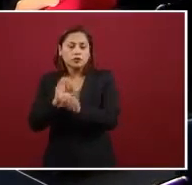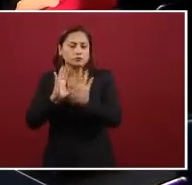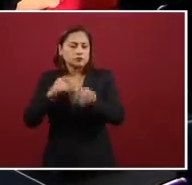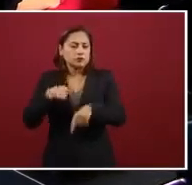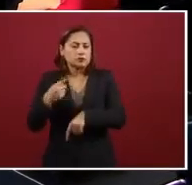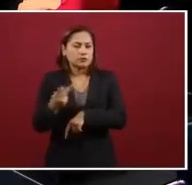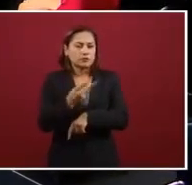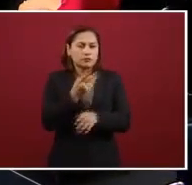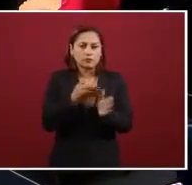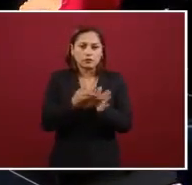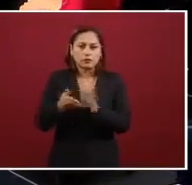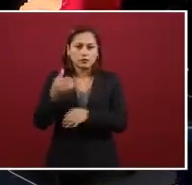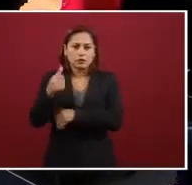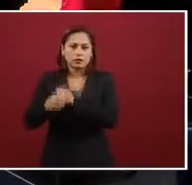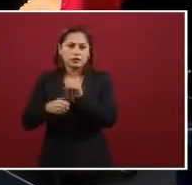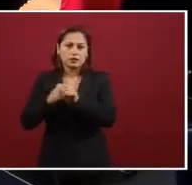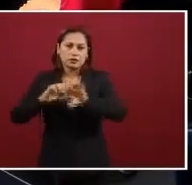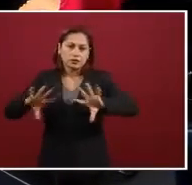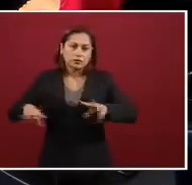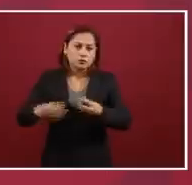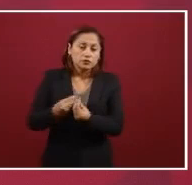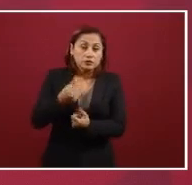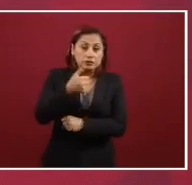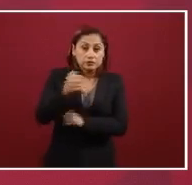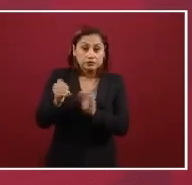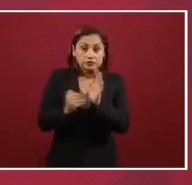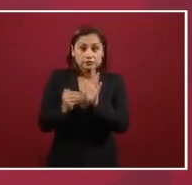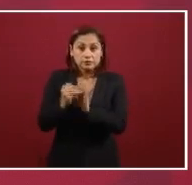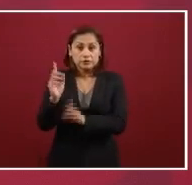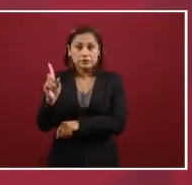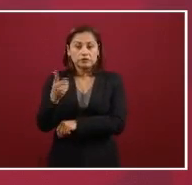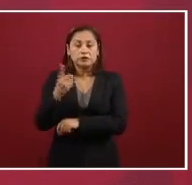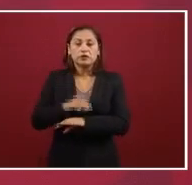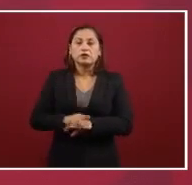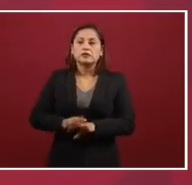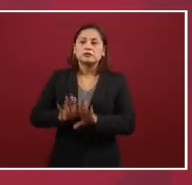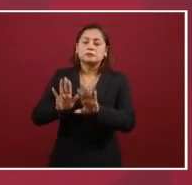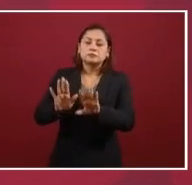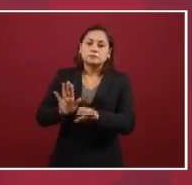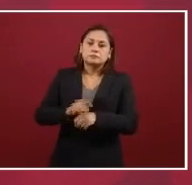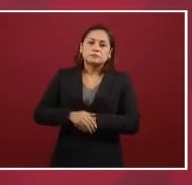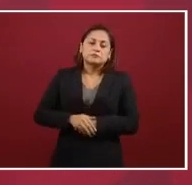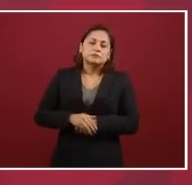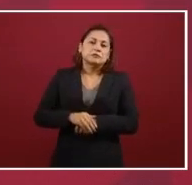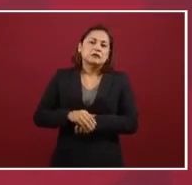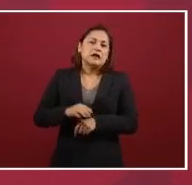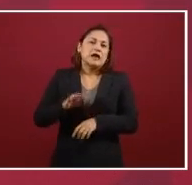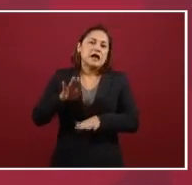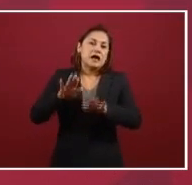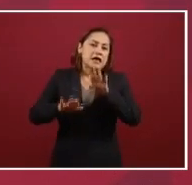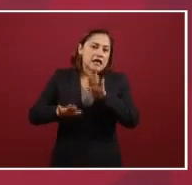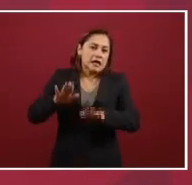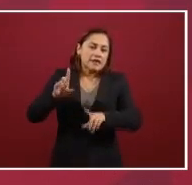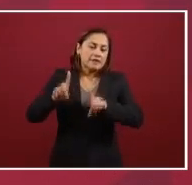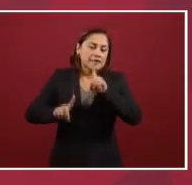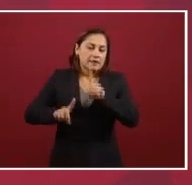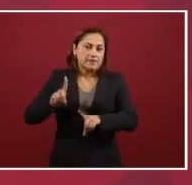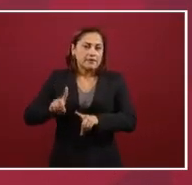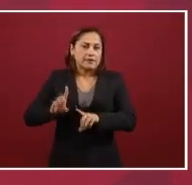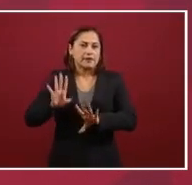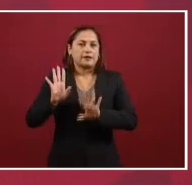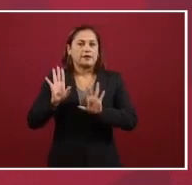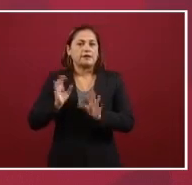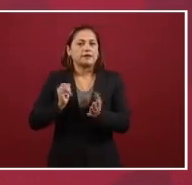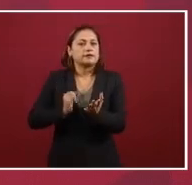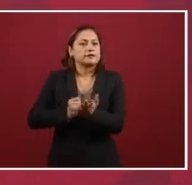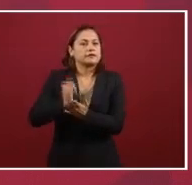países? Puede haber variaciones en ese monto porque depende de la autorización que nos dé el Congreso de la Unión cada año. Pero